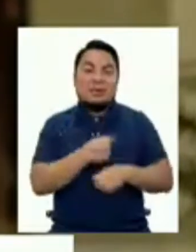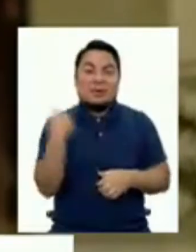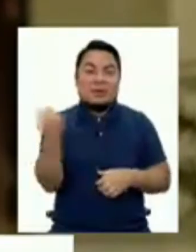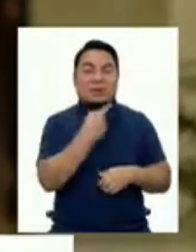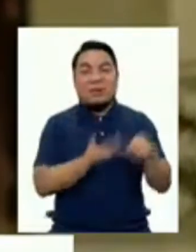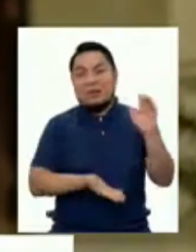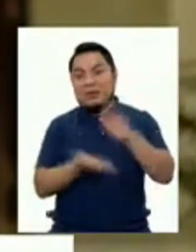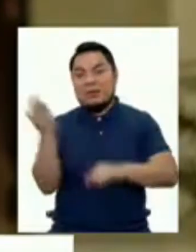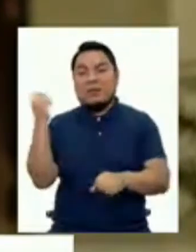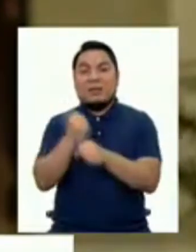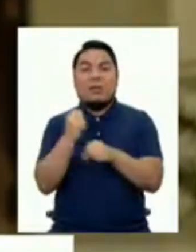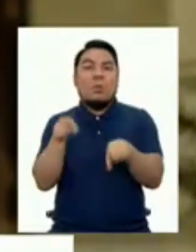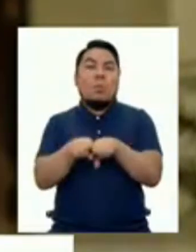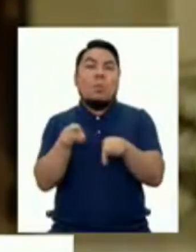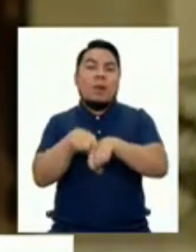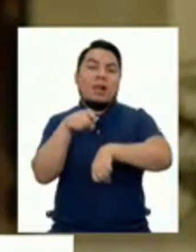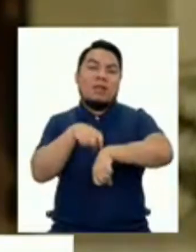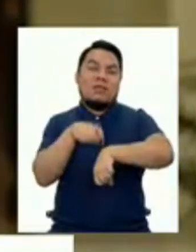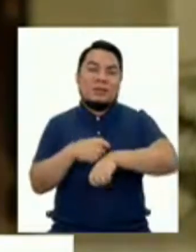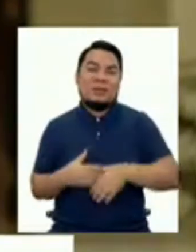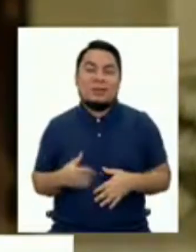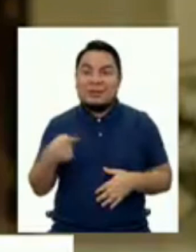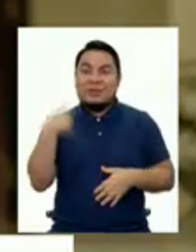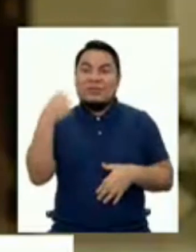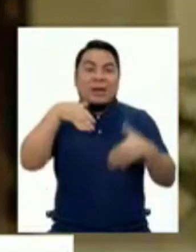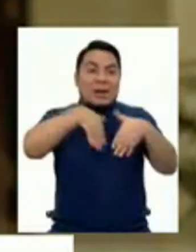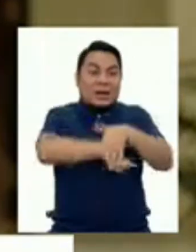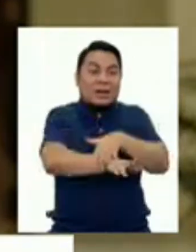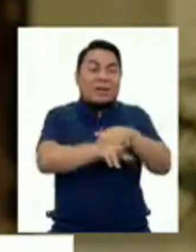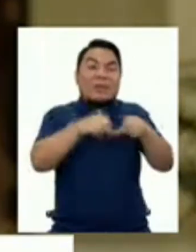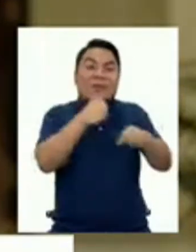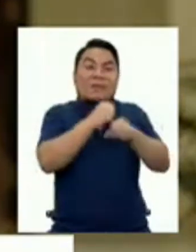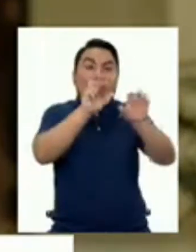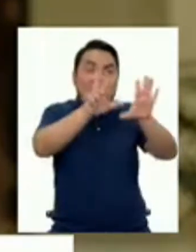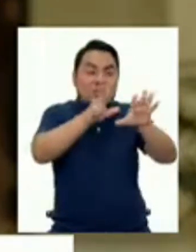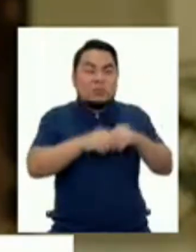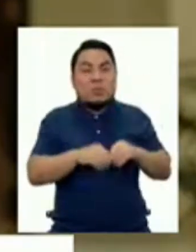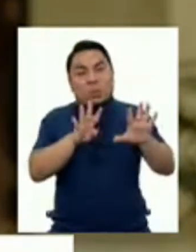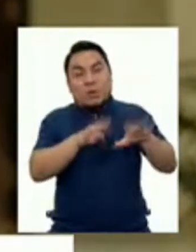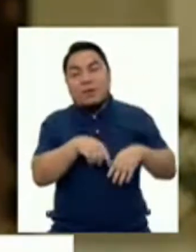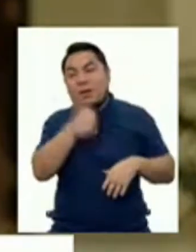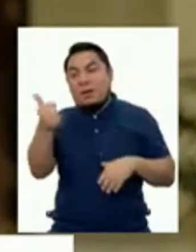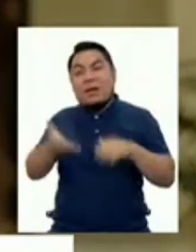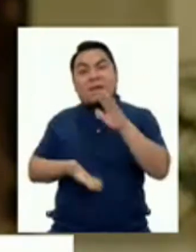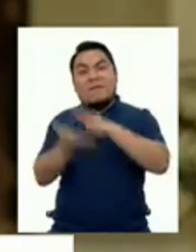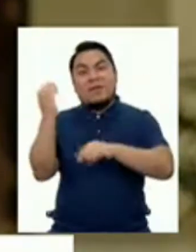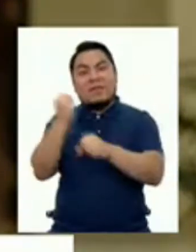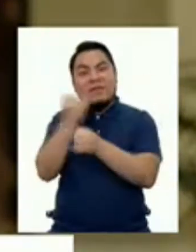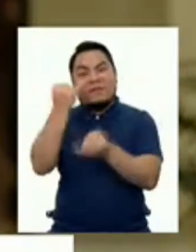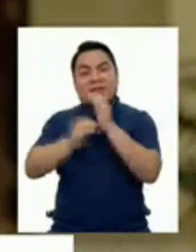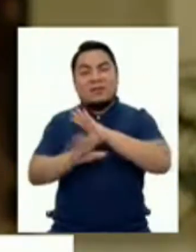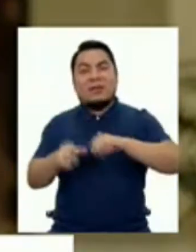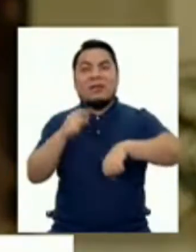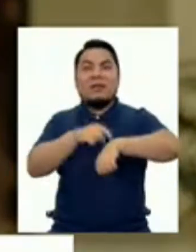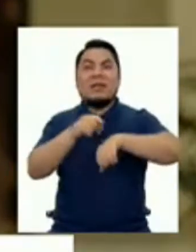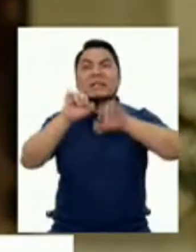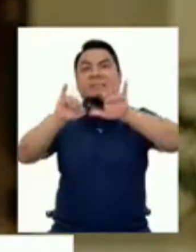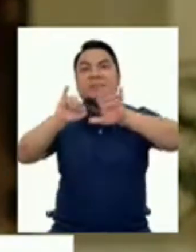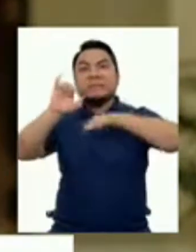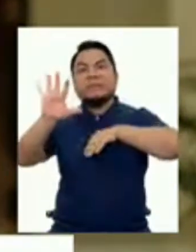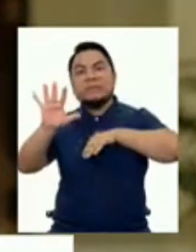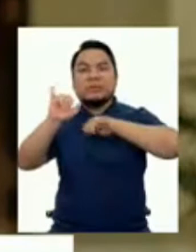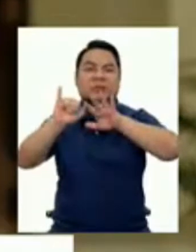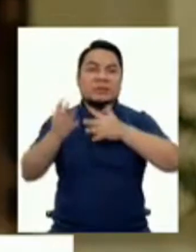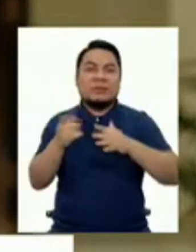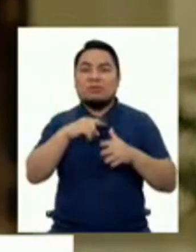de su trabajo. O sea, tenemos que hacer uso de horarios diferenciados, y en eso tenemos que todos hacer